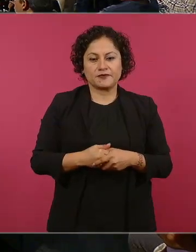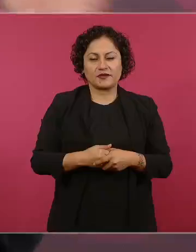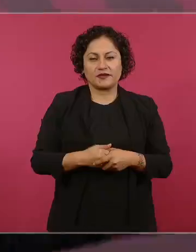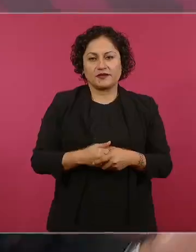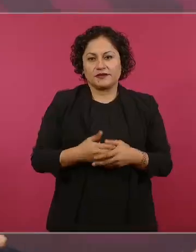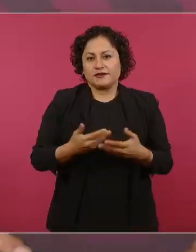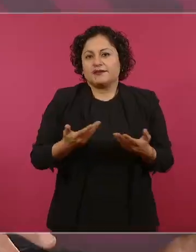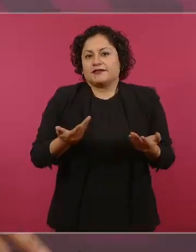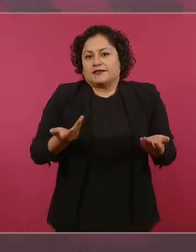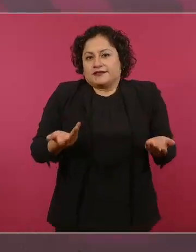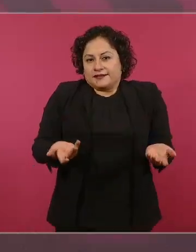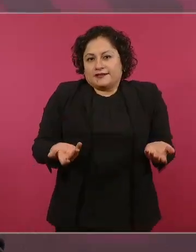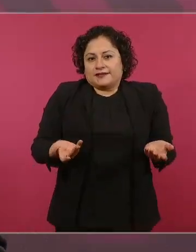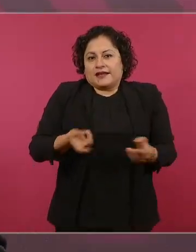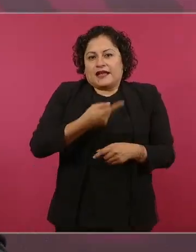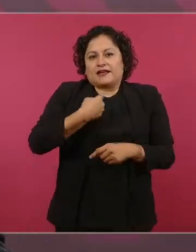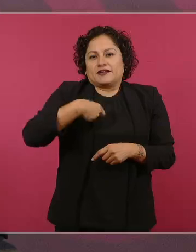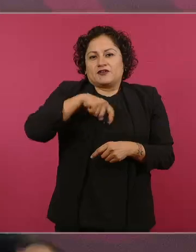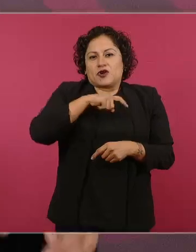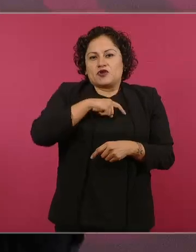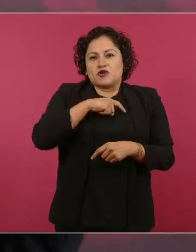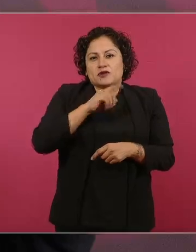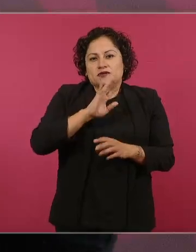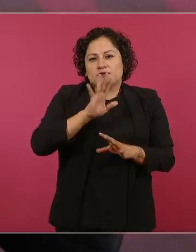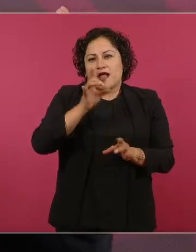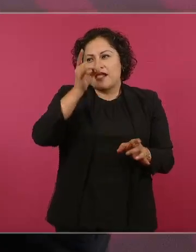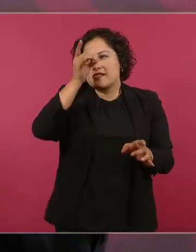Entonces, como ya sabemos,